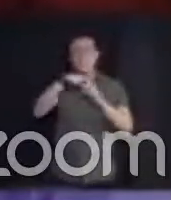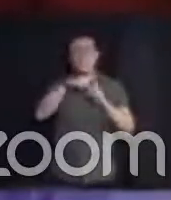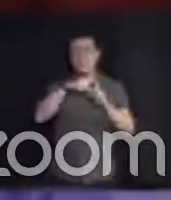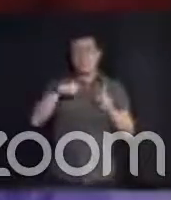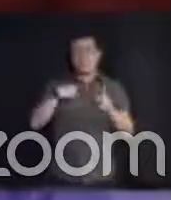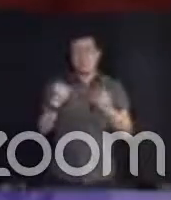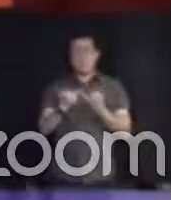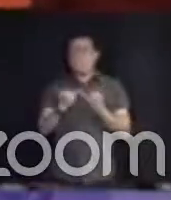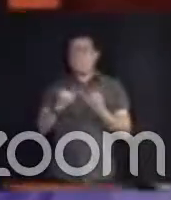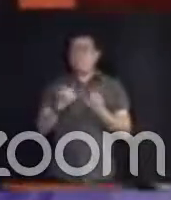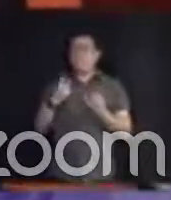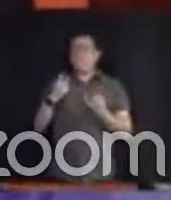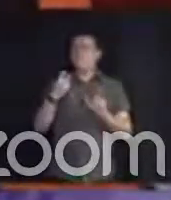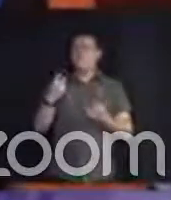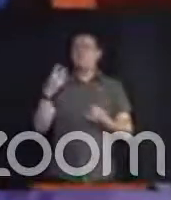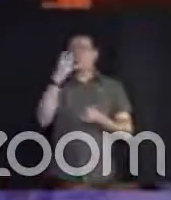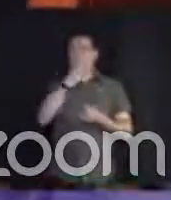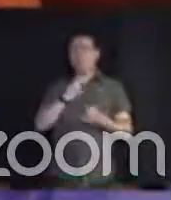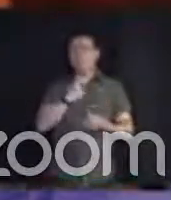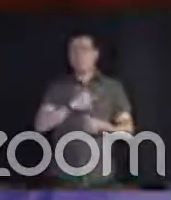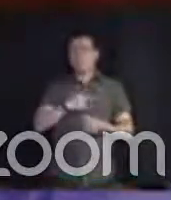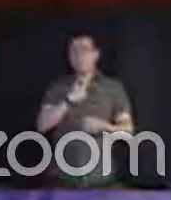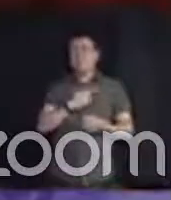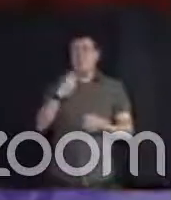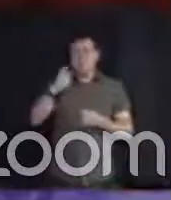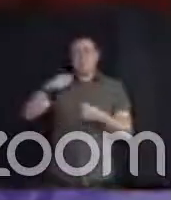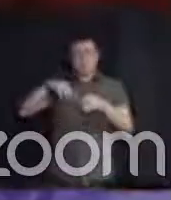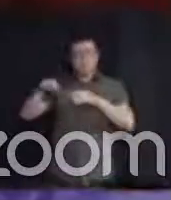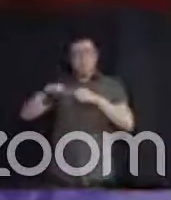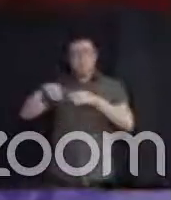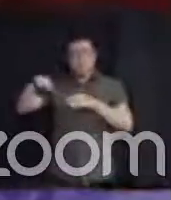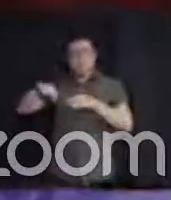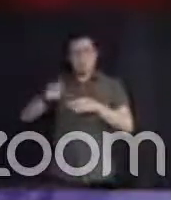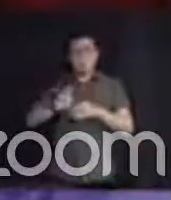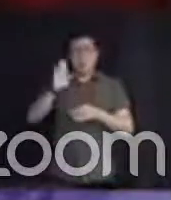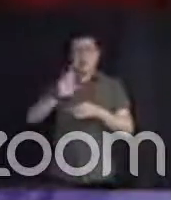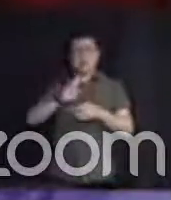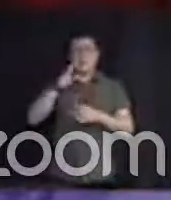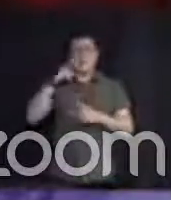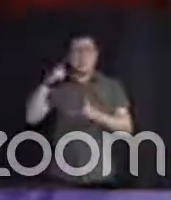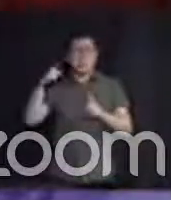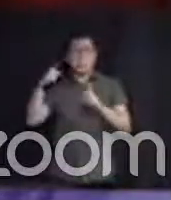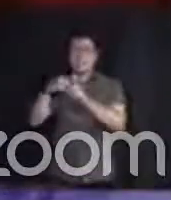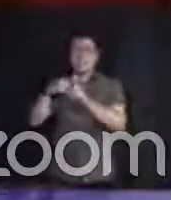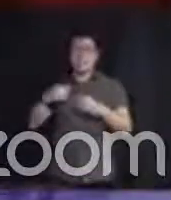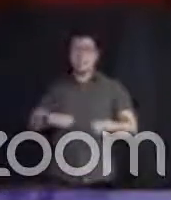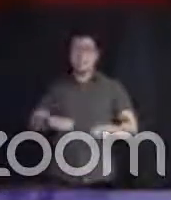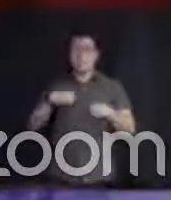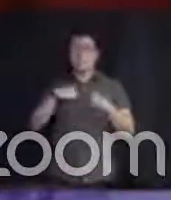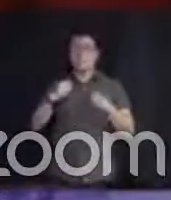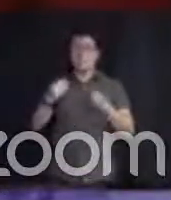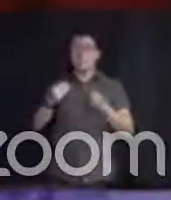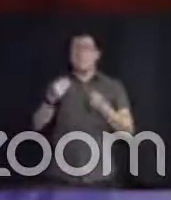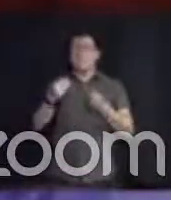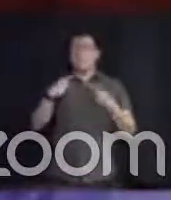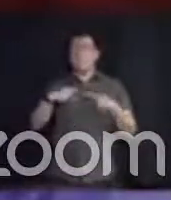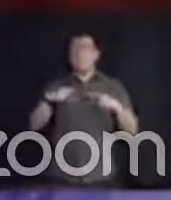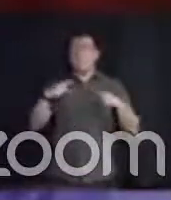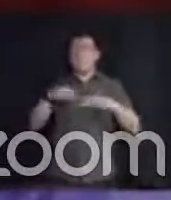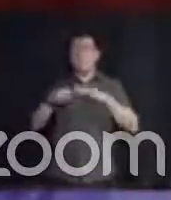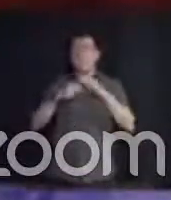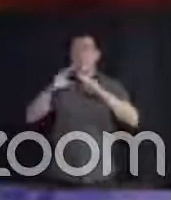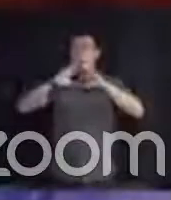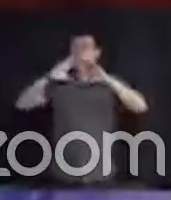como los tuve yo. Definitivamente para mí, más que un trabajo, es una misión de vida. Y hay que